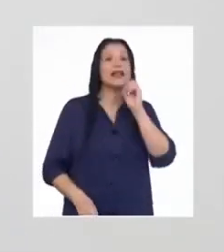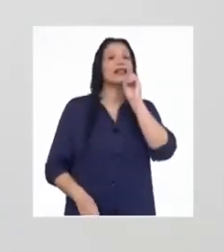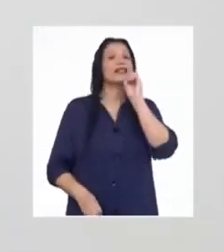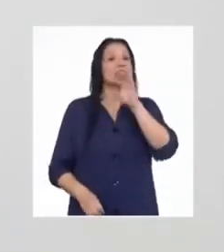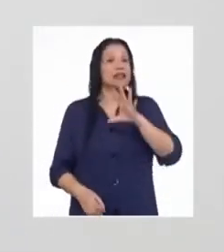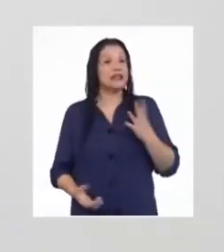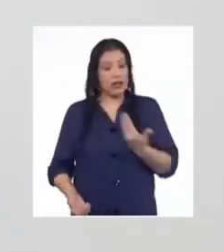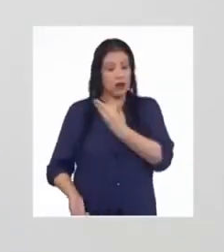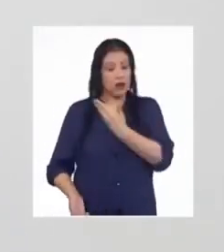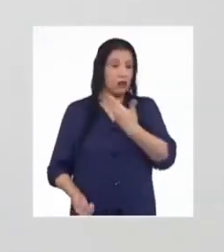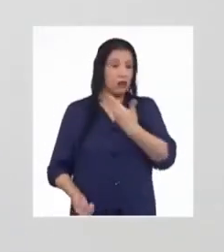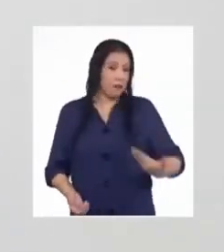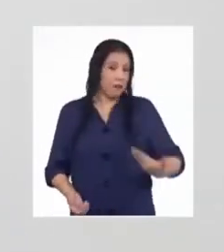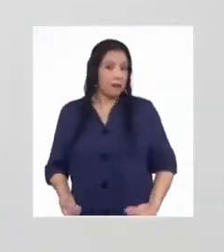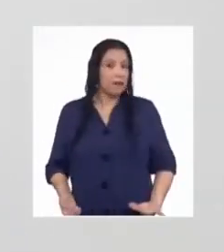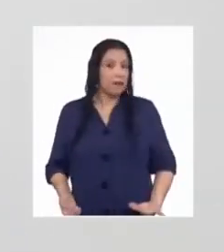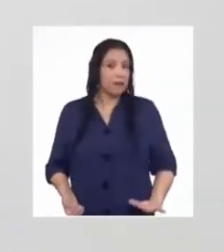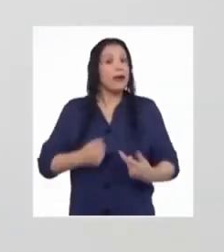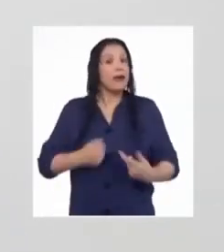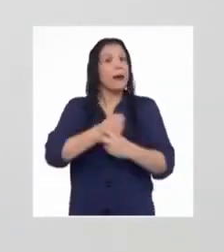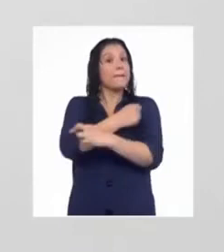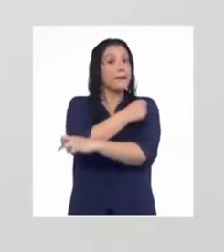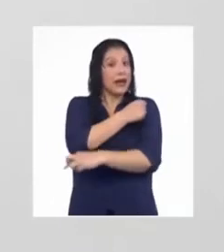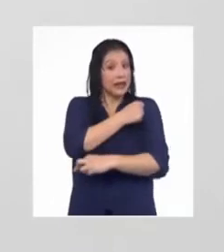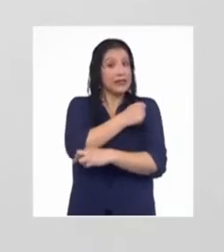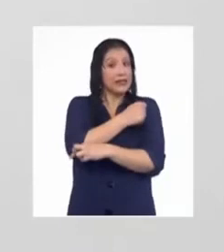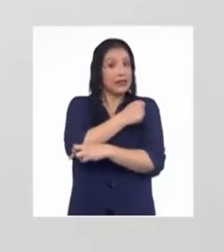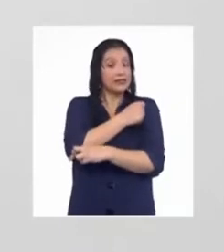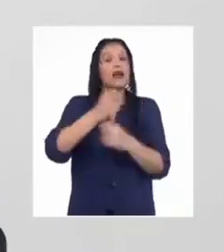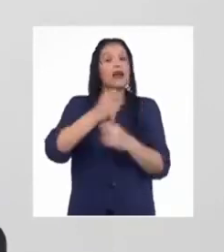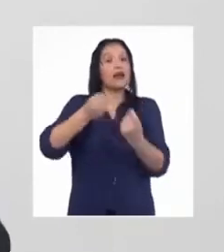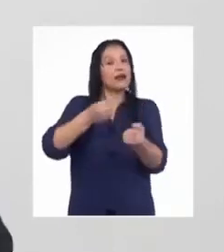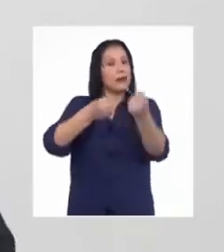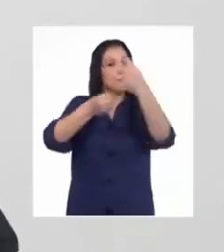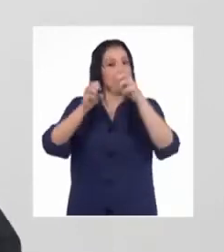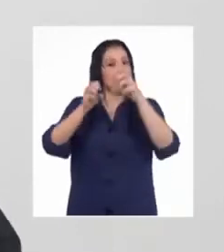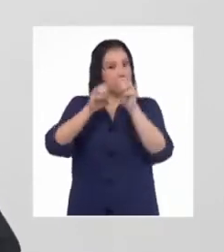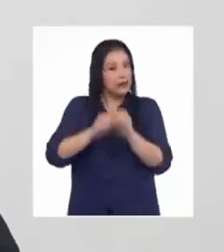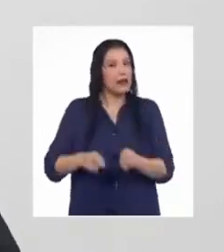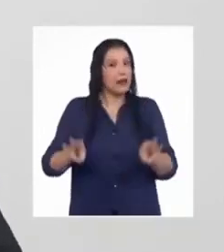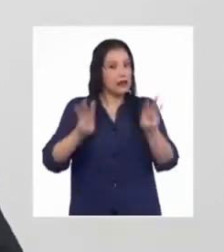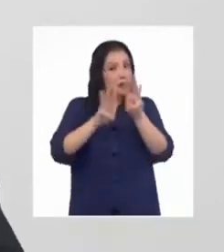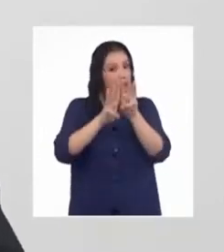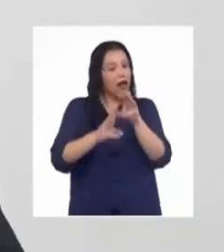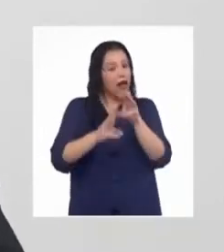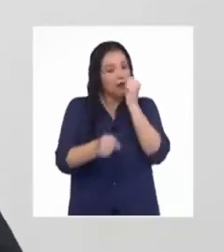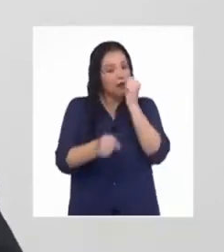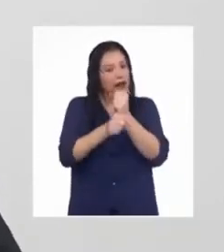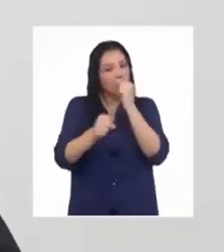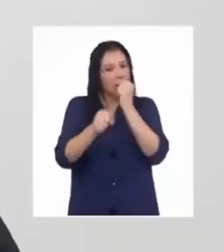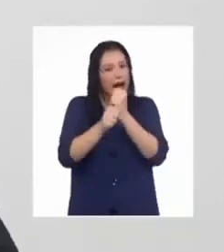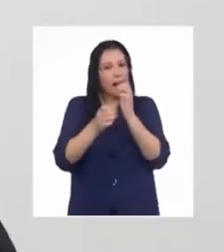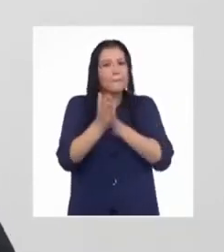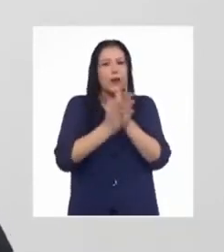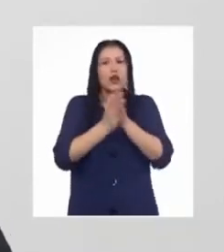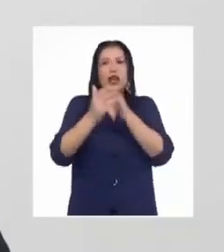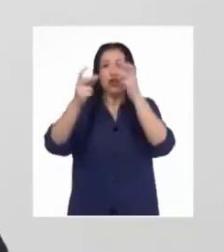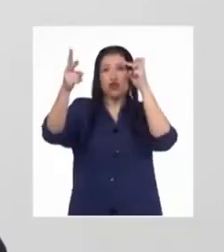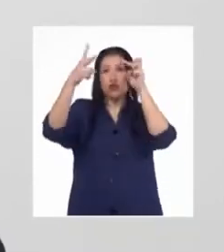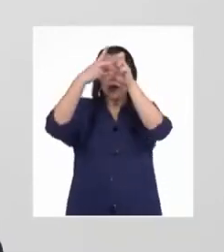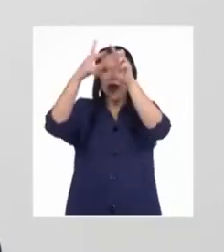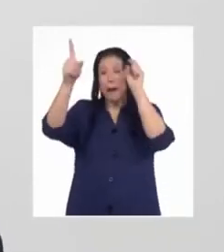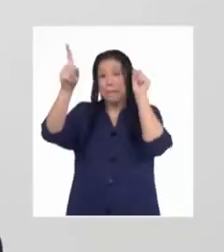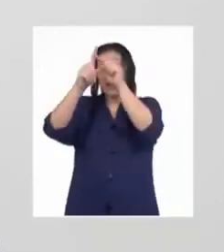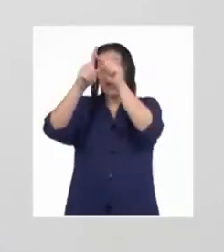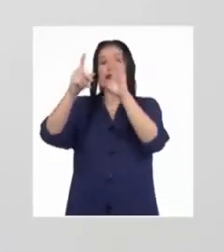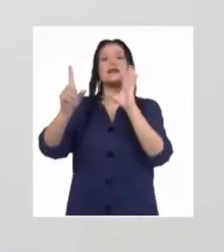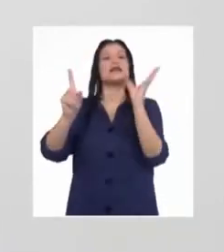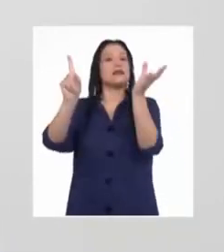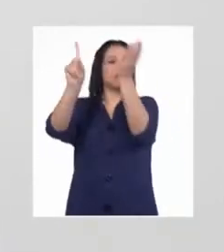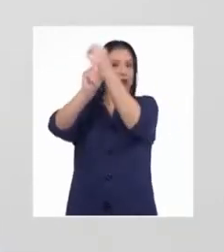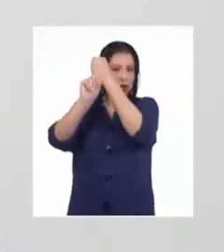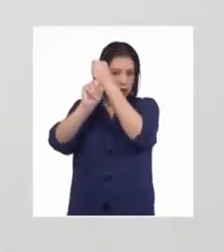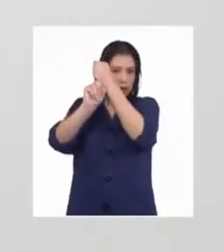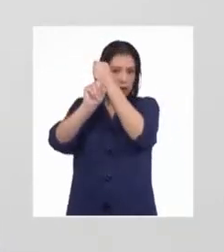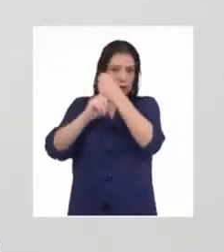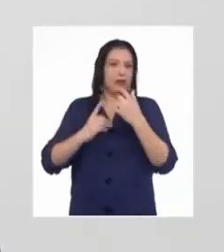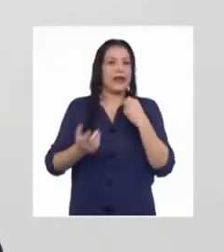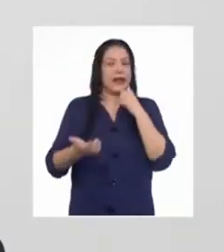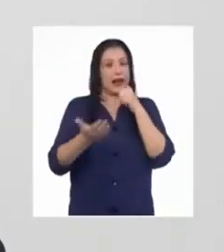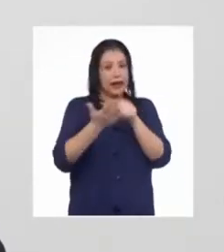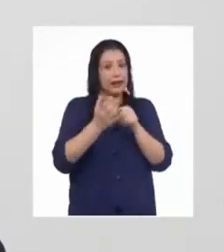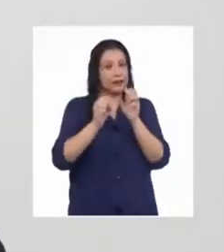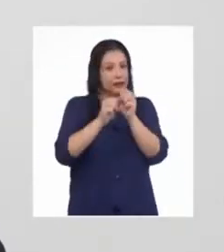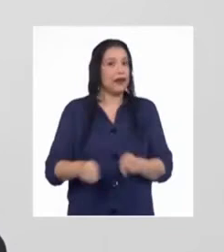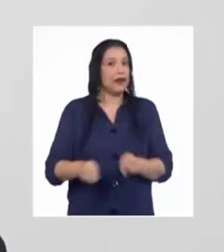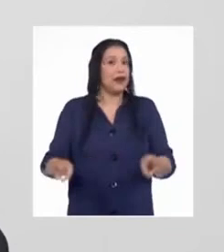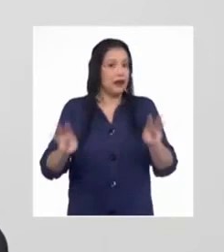los estados que integran las Naciones Unidas trabajan por el logro de los propósitos y principios de la Carta de las